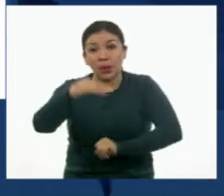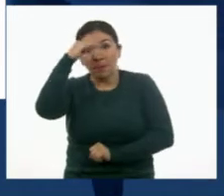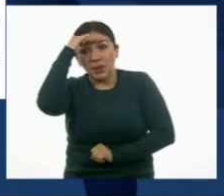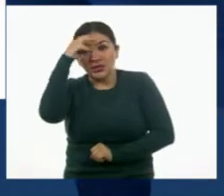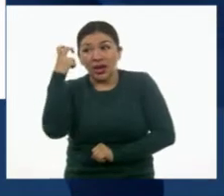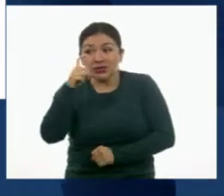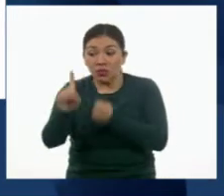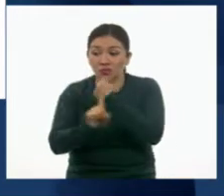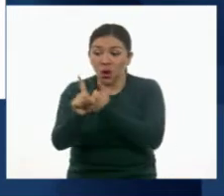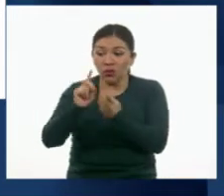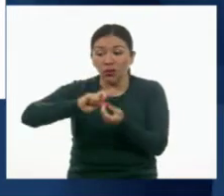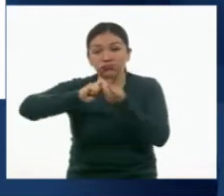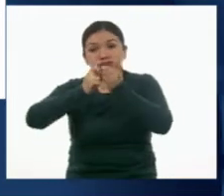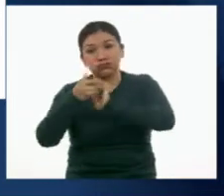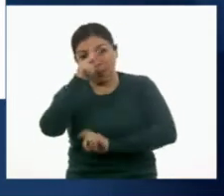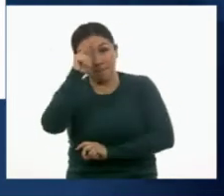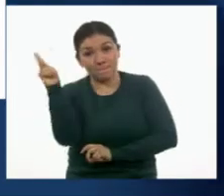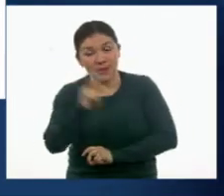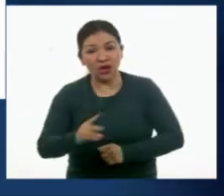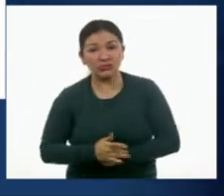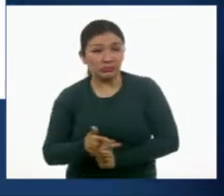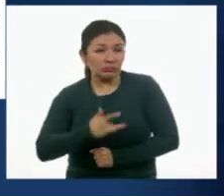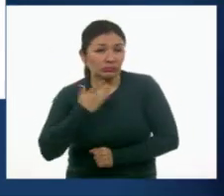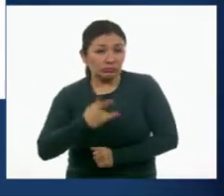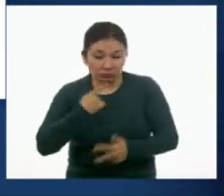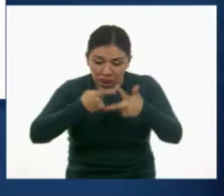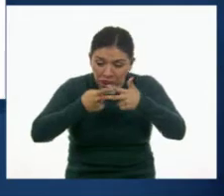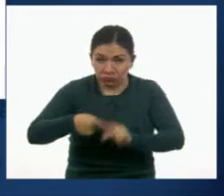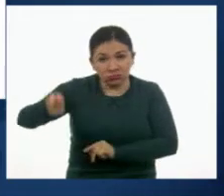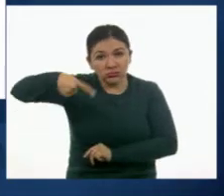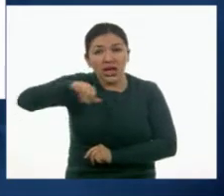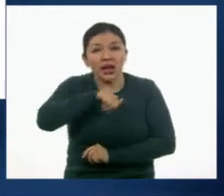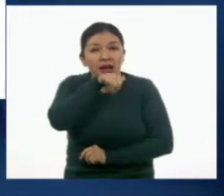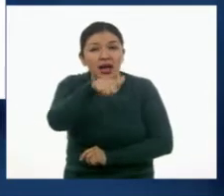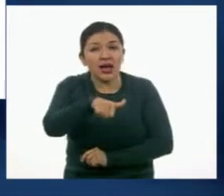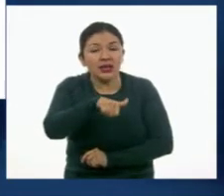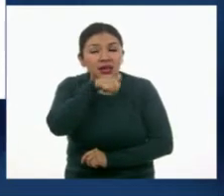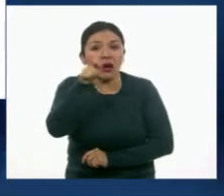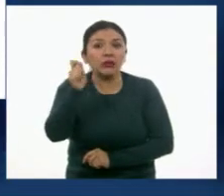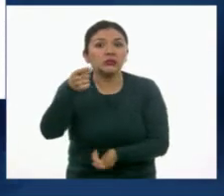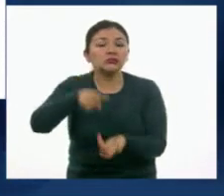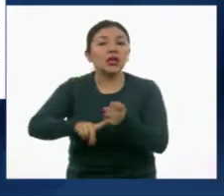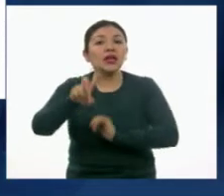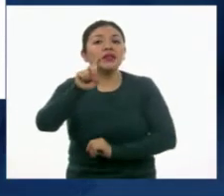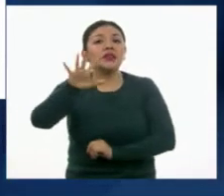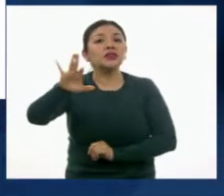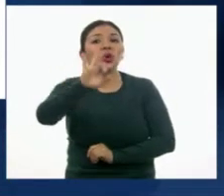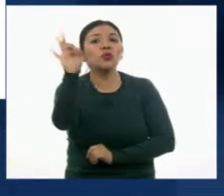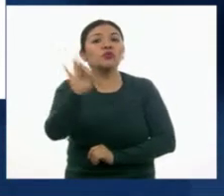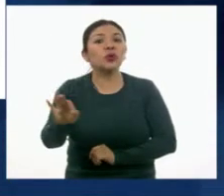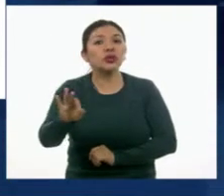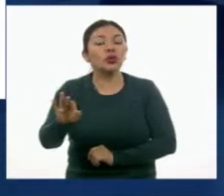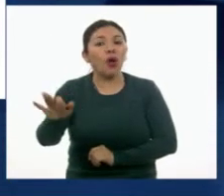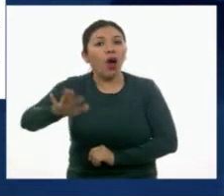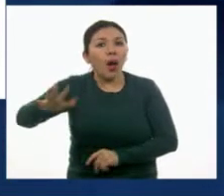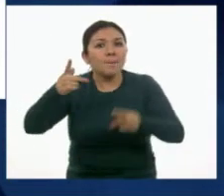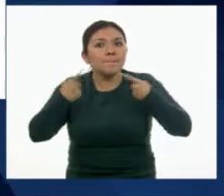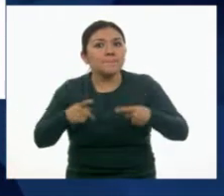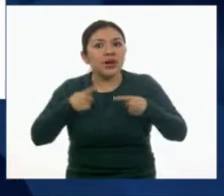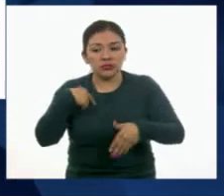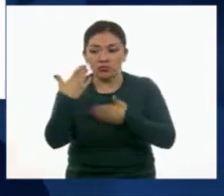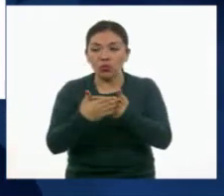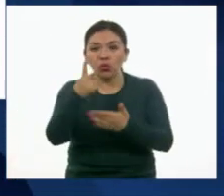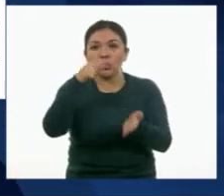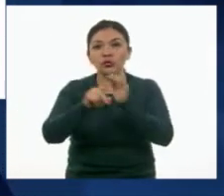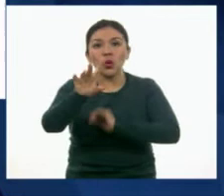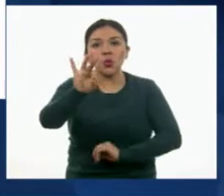problema empeore. Los pronósticos oficiales indican que los ancianos representan más del 35% de la población en